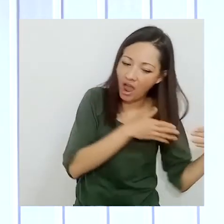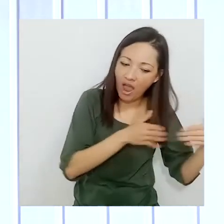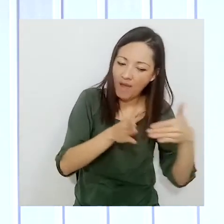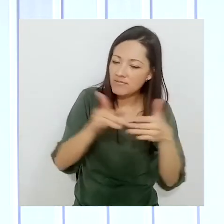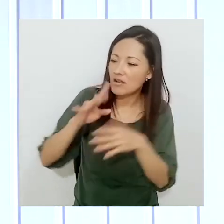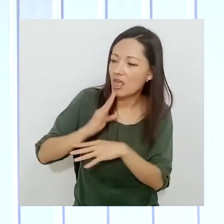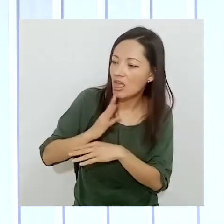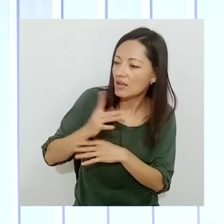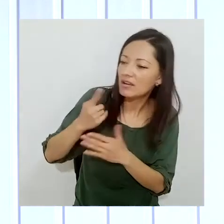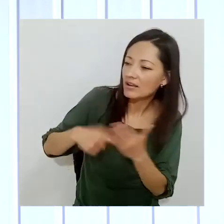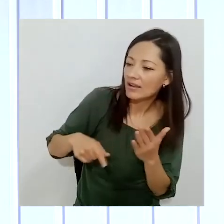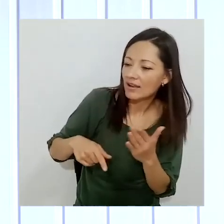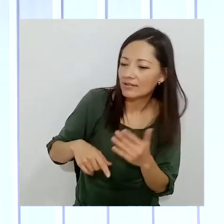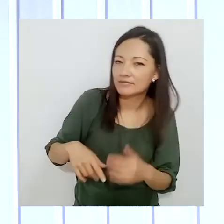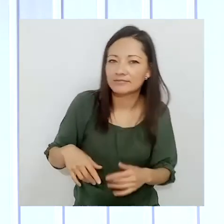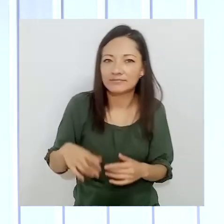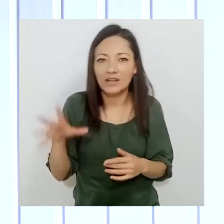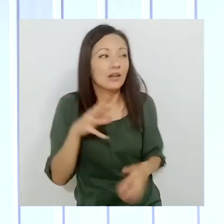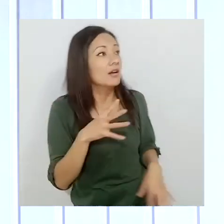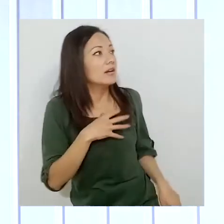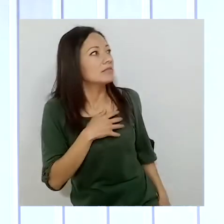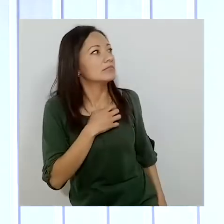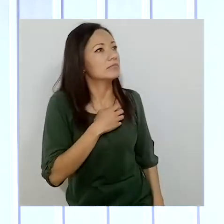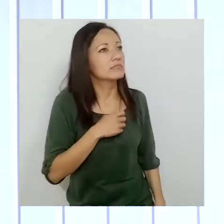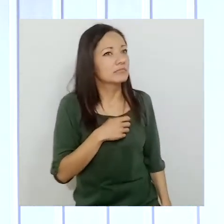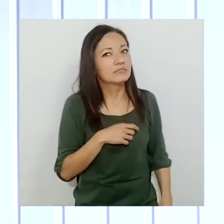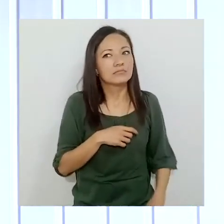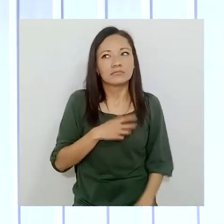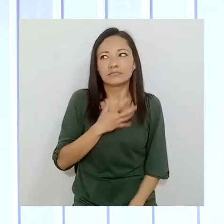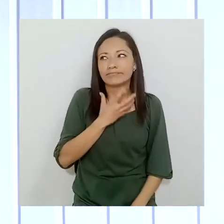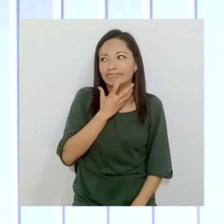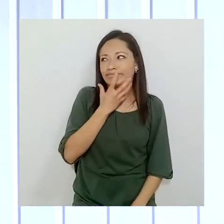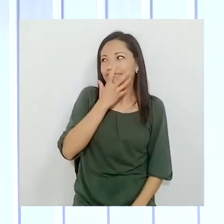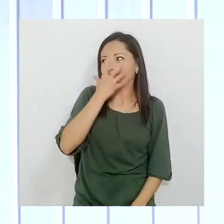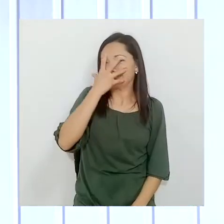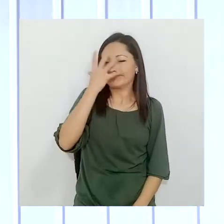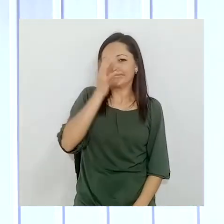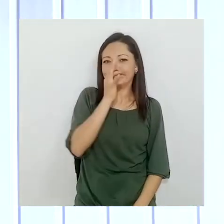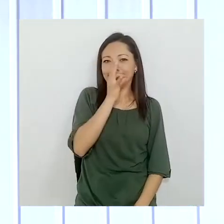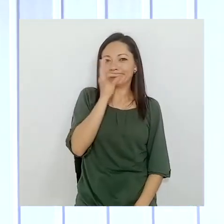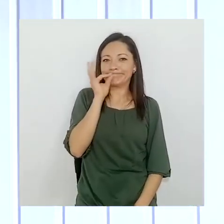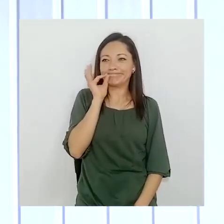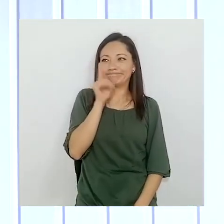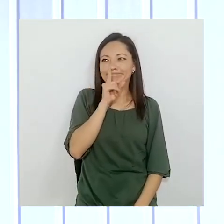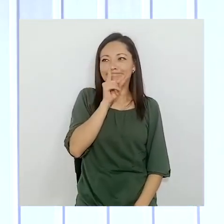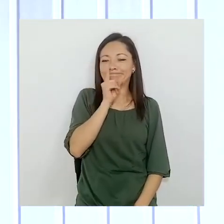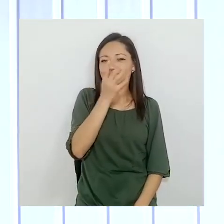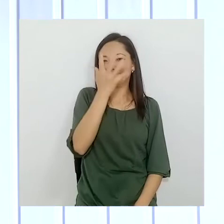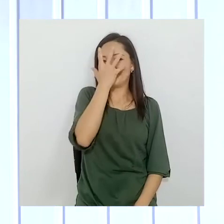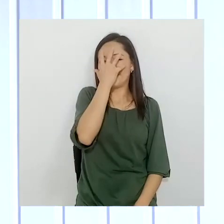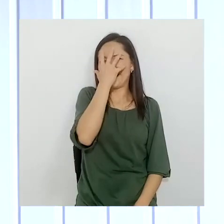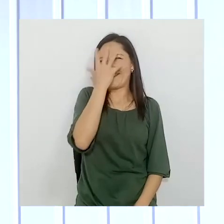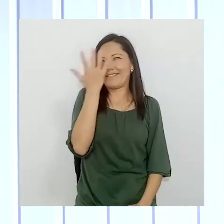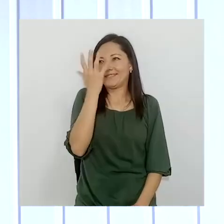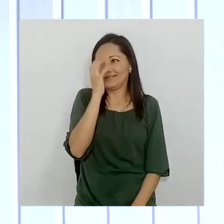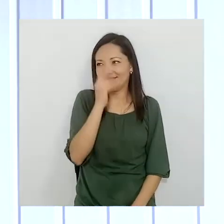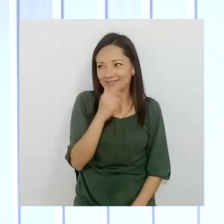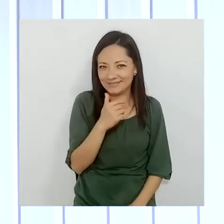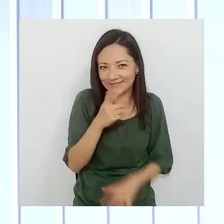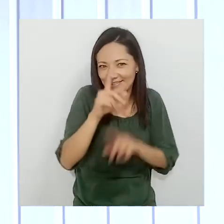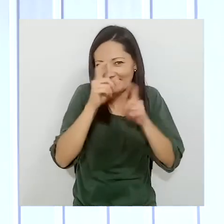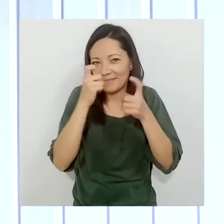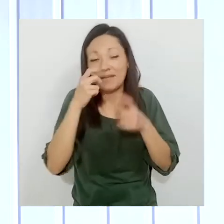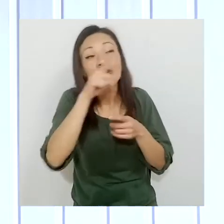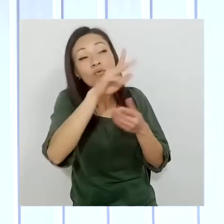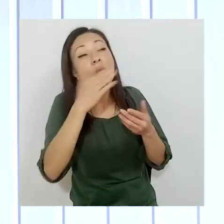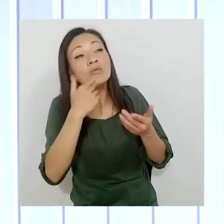va charlando, no sé, con Juan o con Pedro y atrás se quedaron otros, ¿no? Y en ese camino decían, no, y entonces ¿quién de nosotros va a ser el